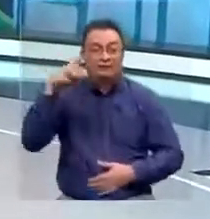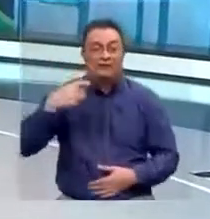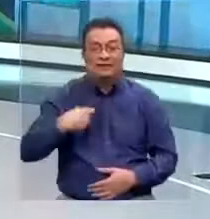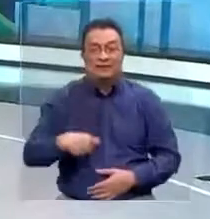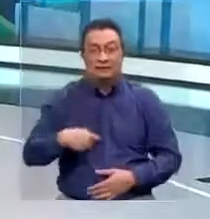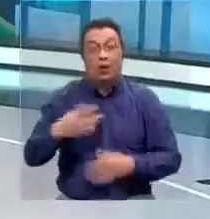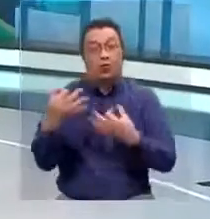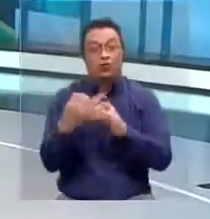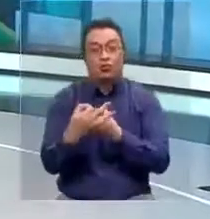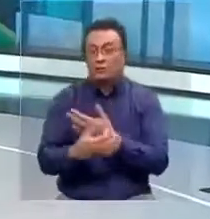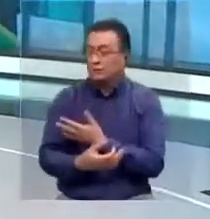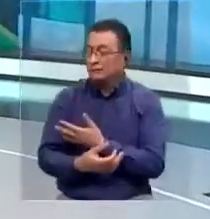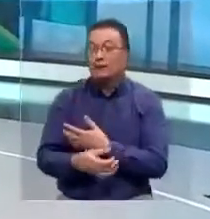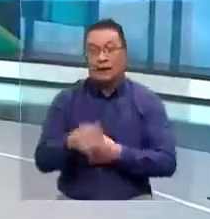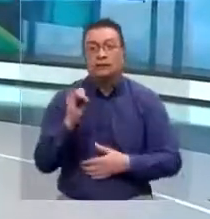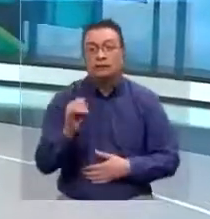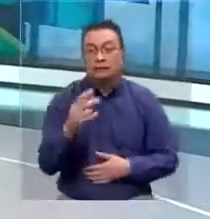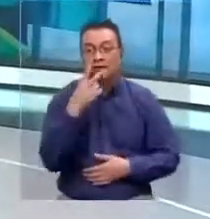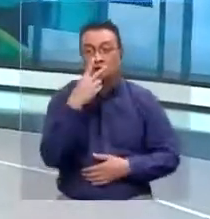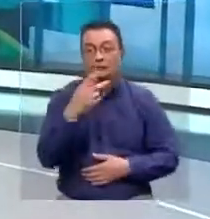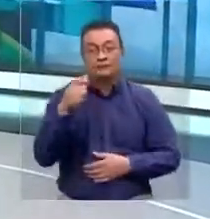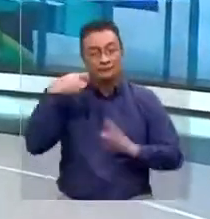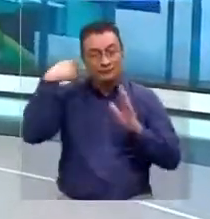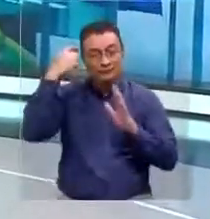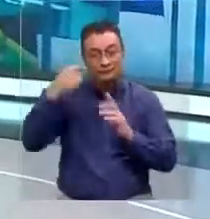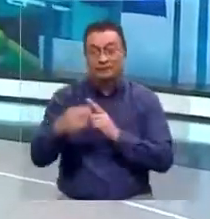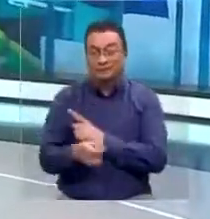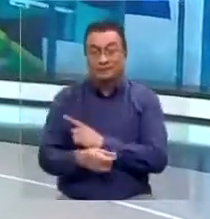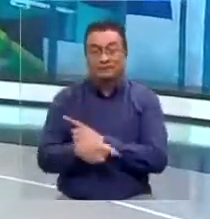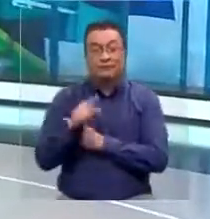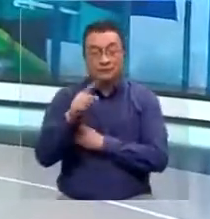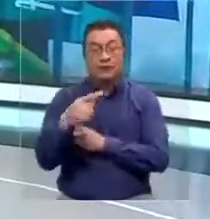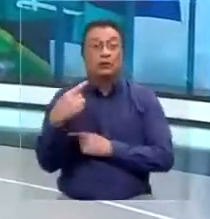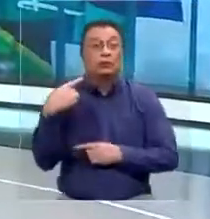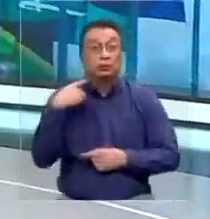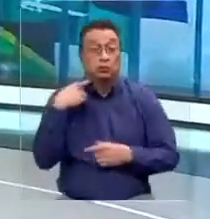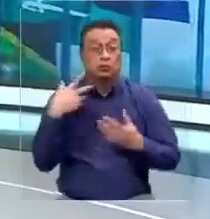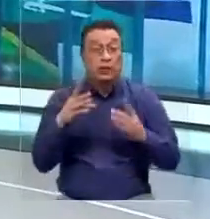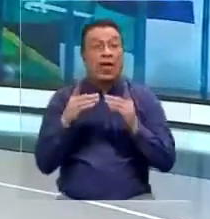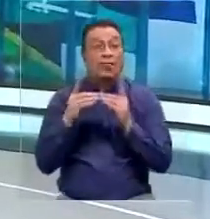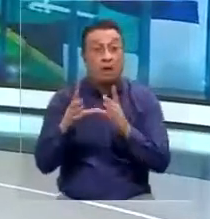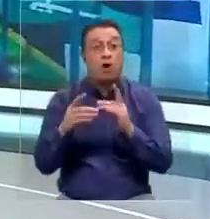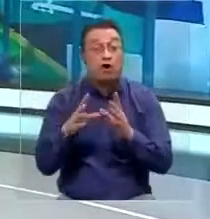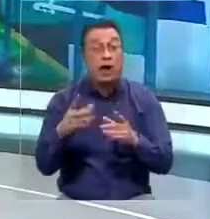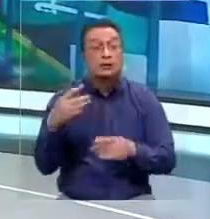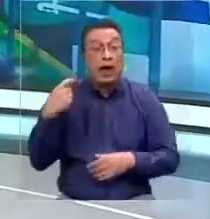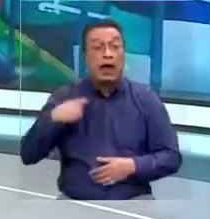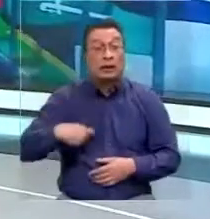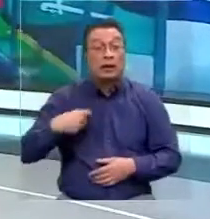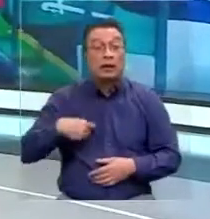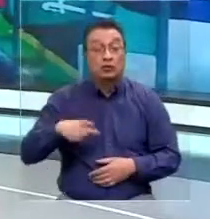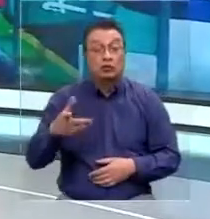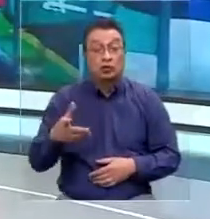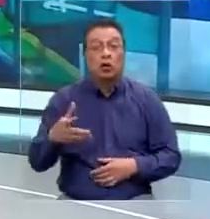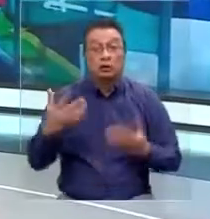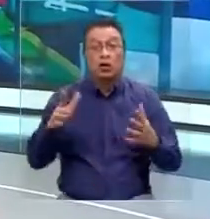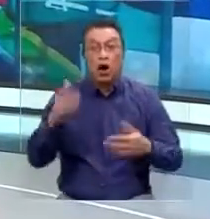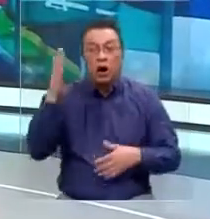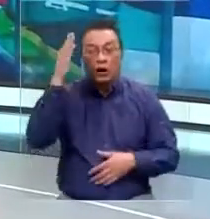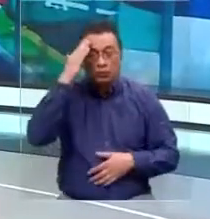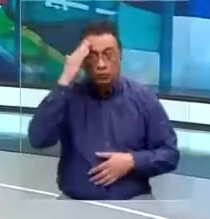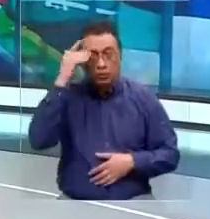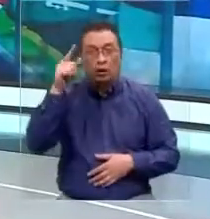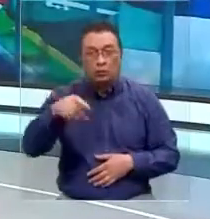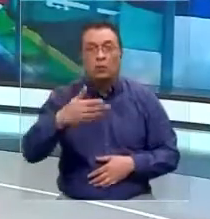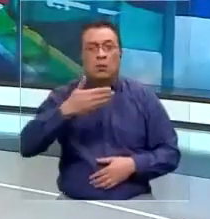respecto. Carlos, buenas noches. Hola, buenas noches. Sí, y aquí estamos viendo imágenes de este momento que puso en entredicho a la democracia en Estados Unidos y que hoy fue conmemorado por un